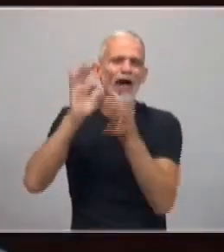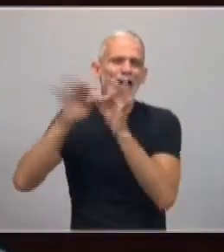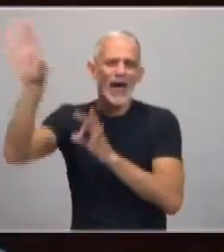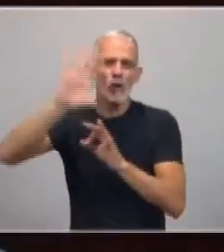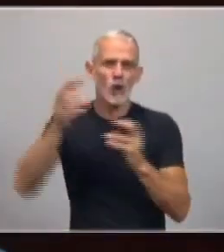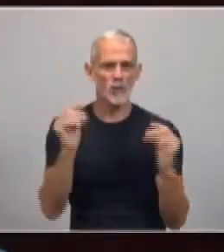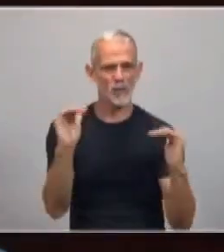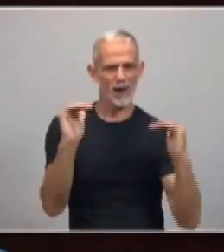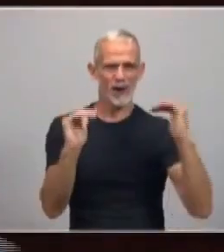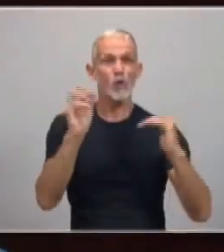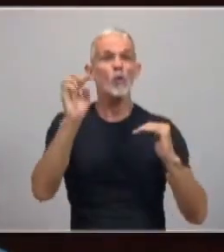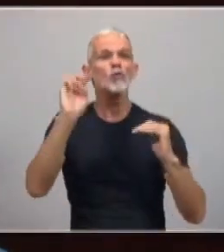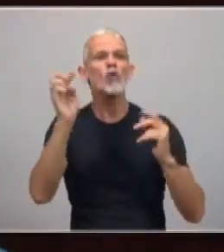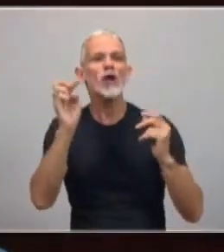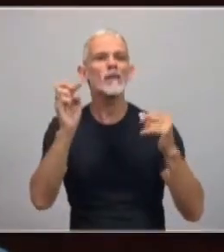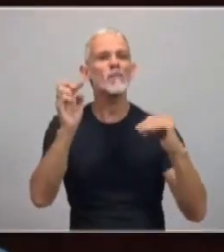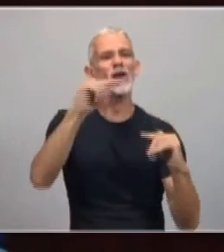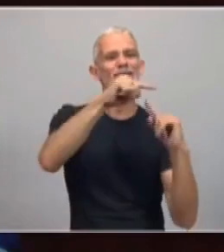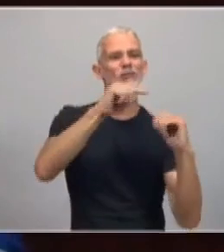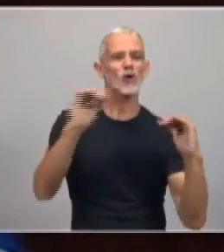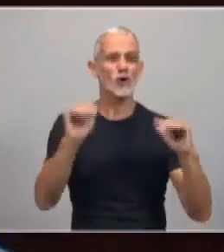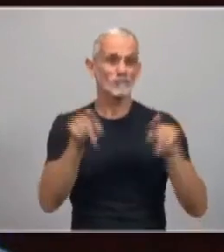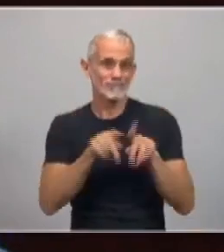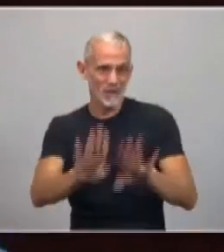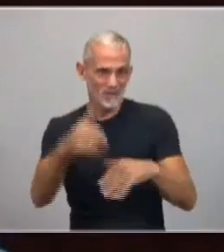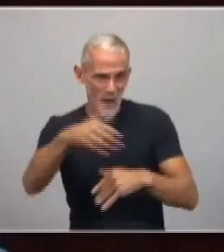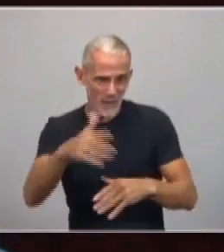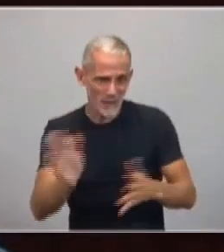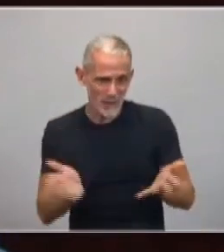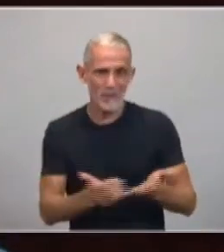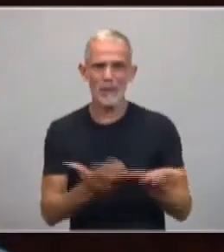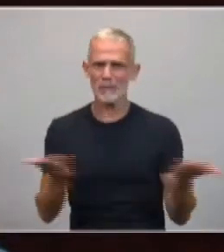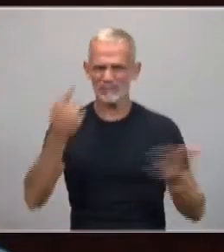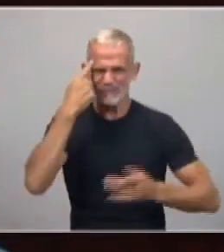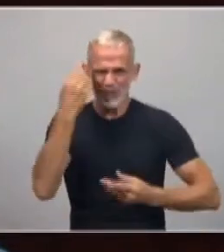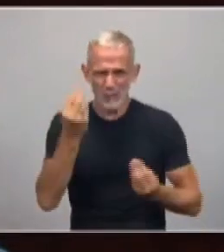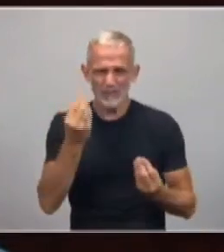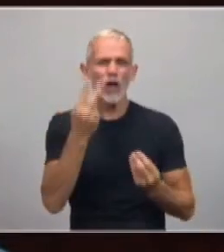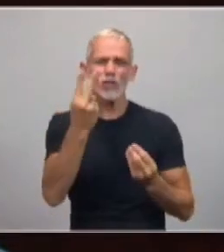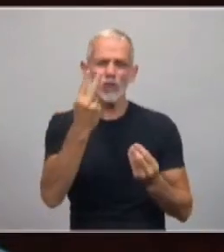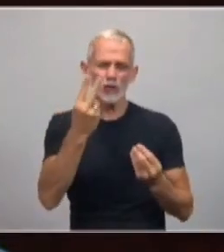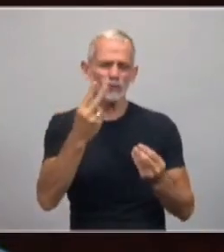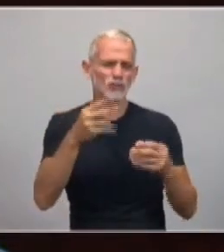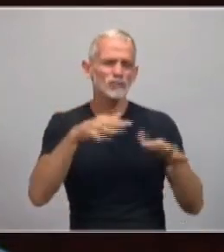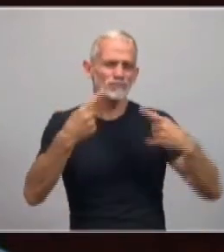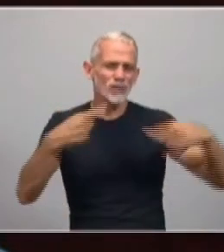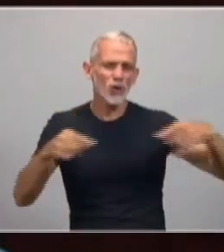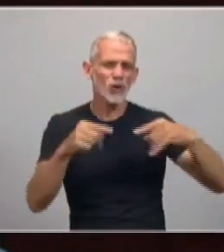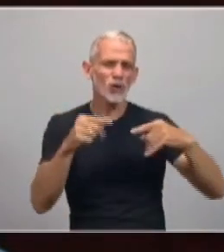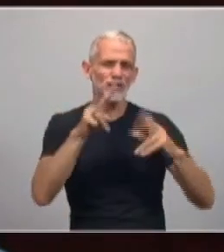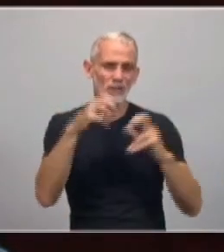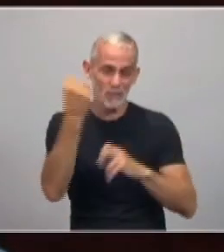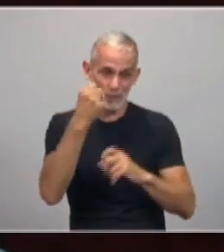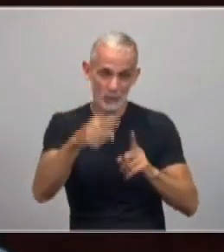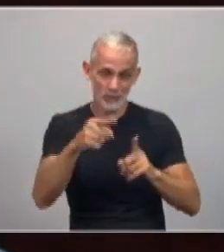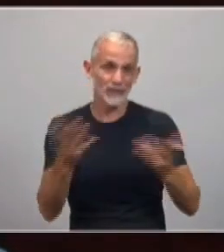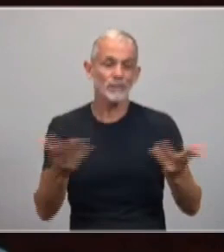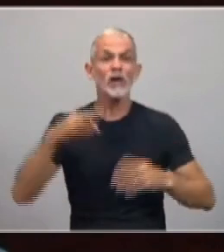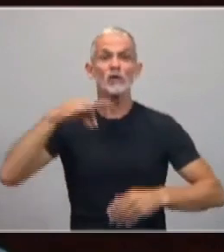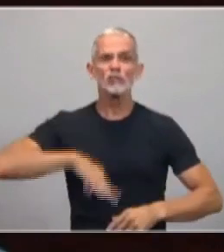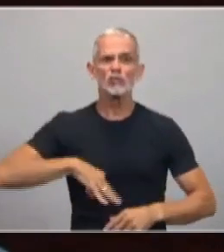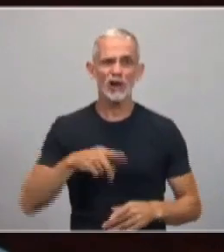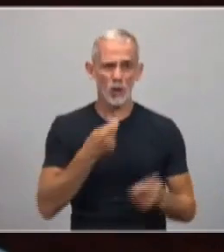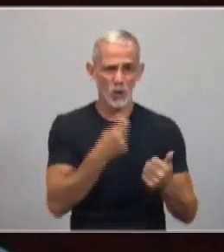Europa, $1 por litro. Pero sin tener en cuenta 2 realidades claves. Primero, que los